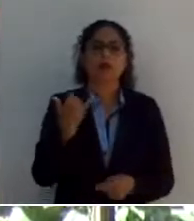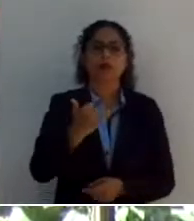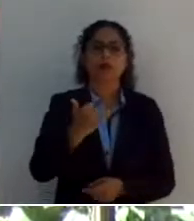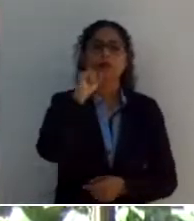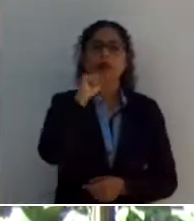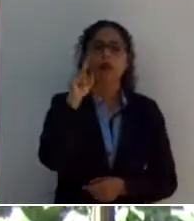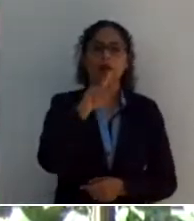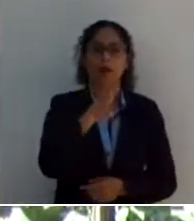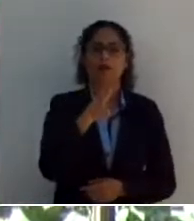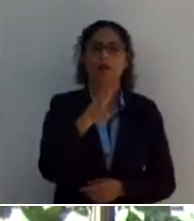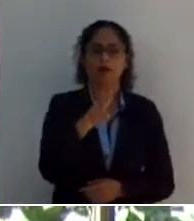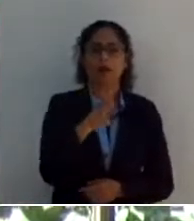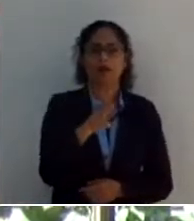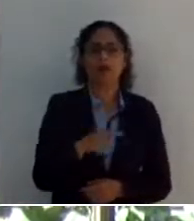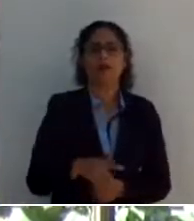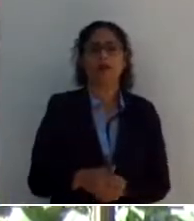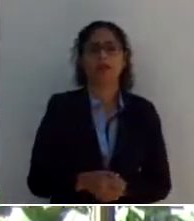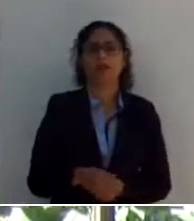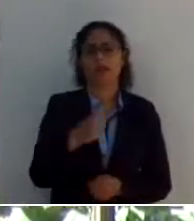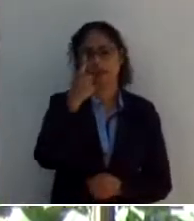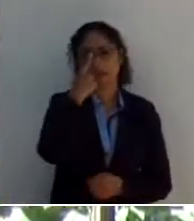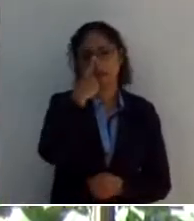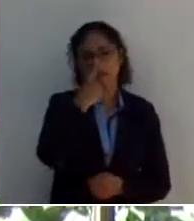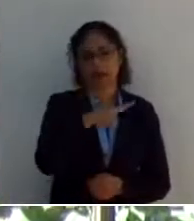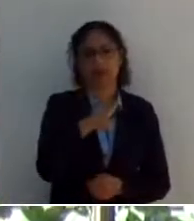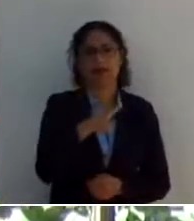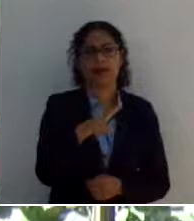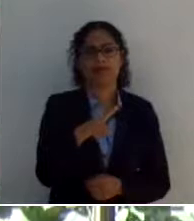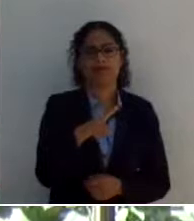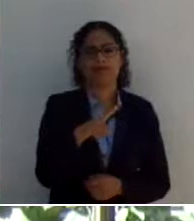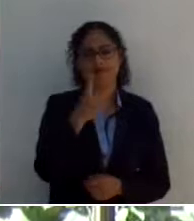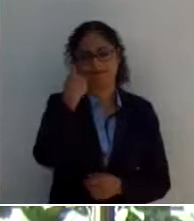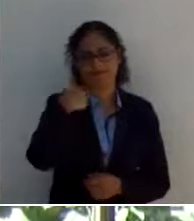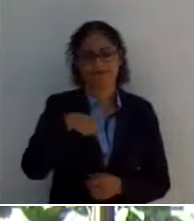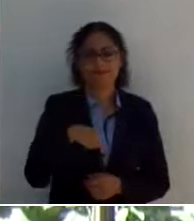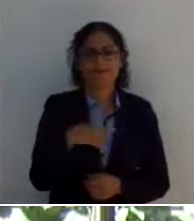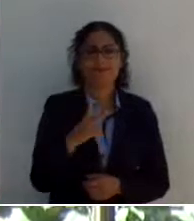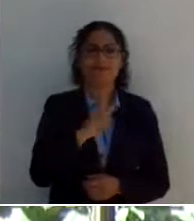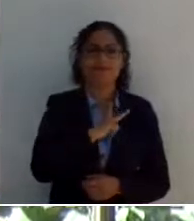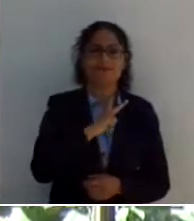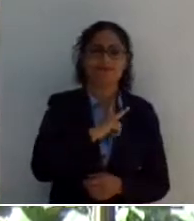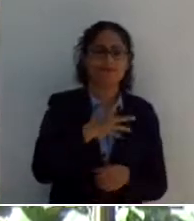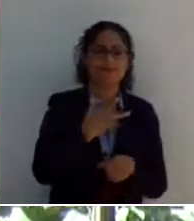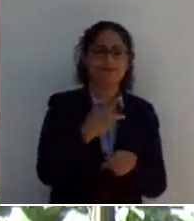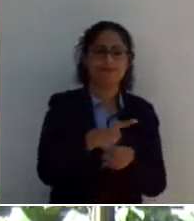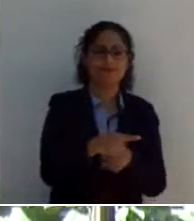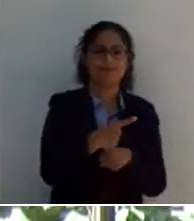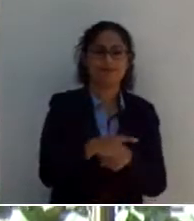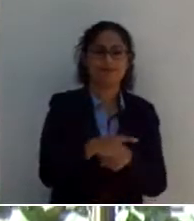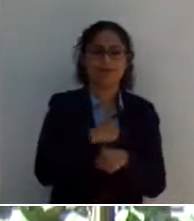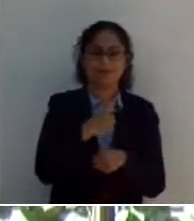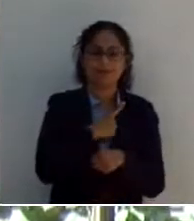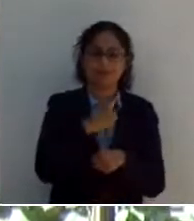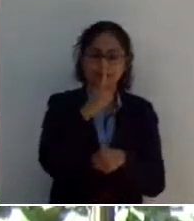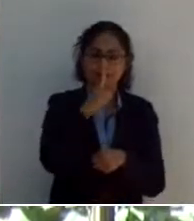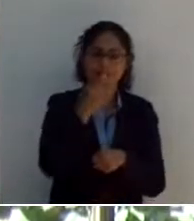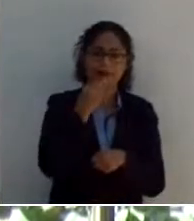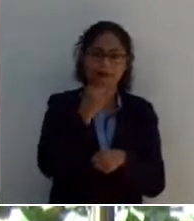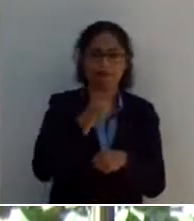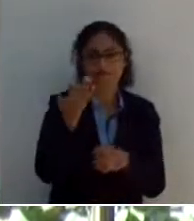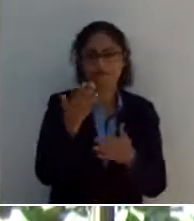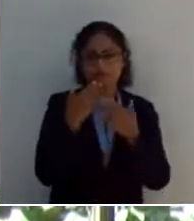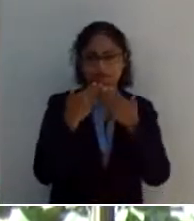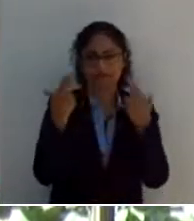momentos que se ha requerido también apretar la pierna, deshacer eventos que estaban poniendo en riesgo la salud de mucha gente. Por todo